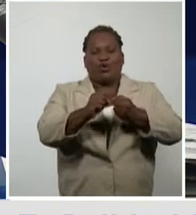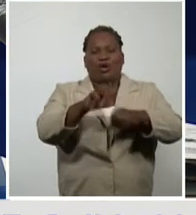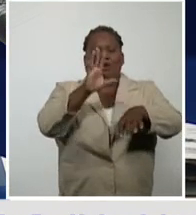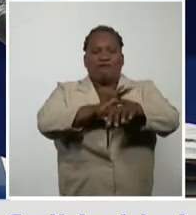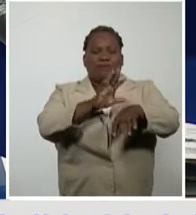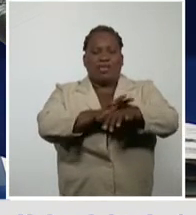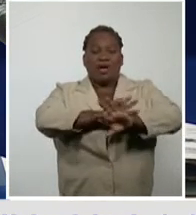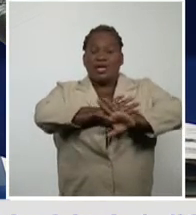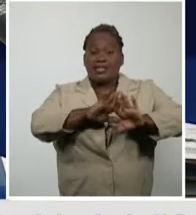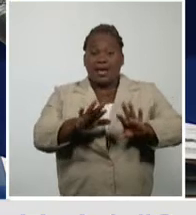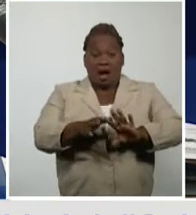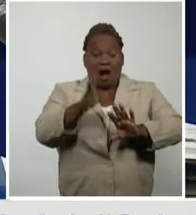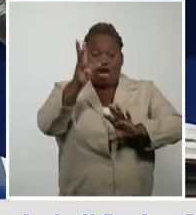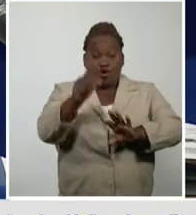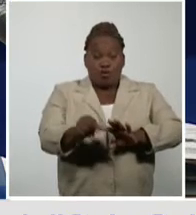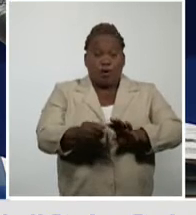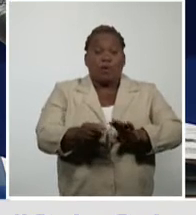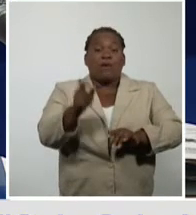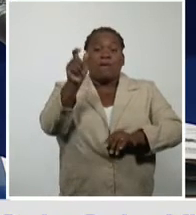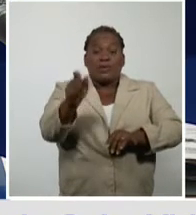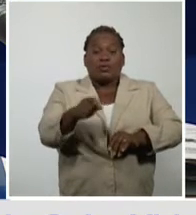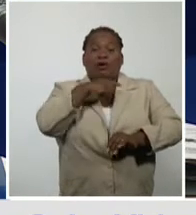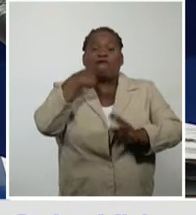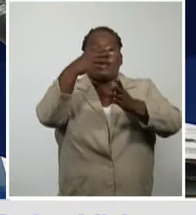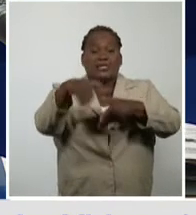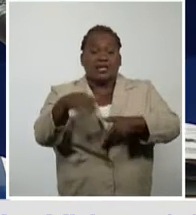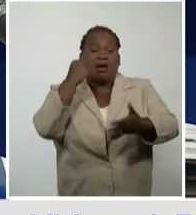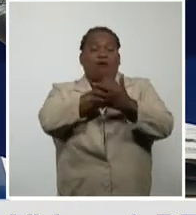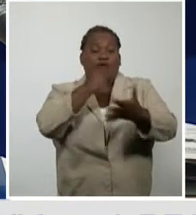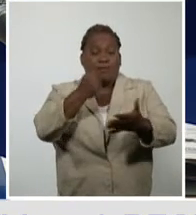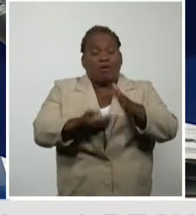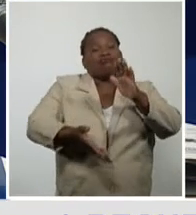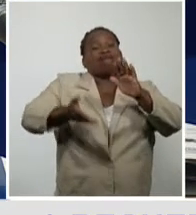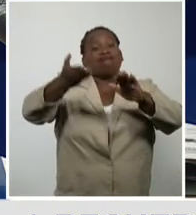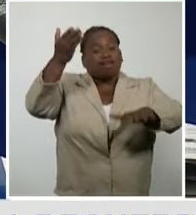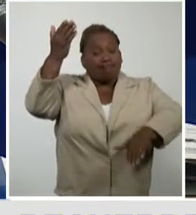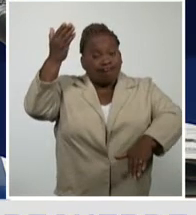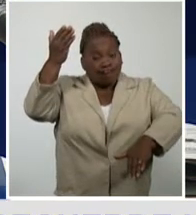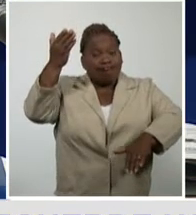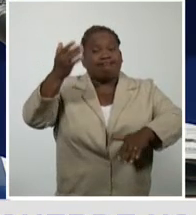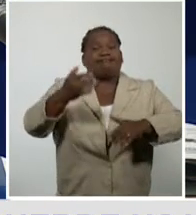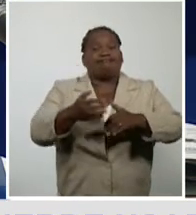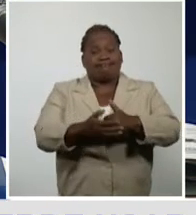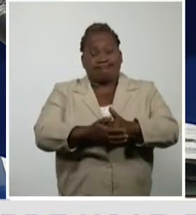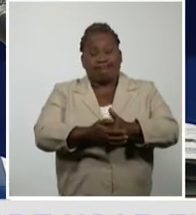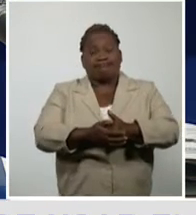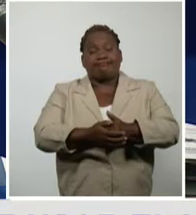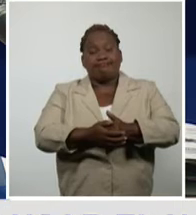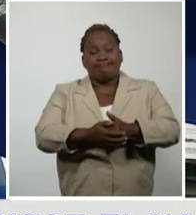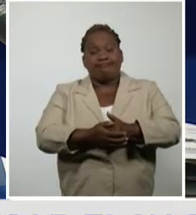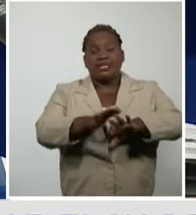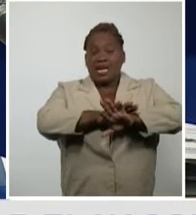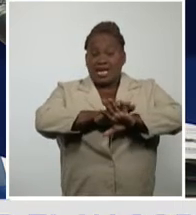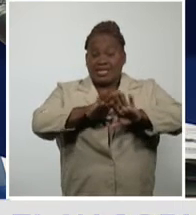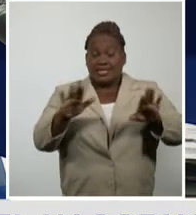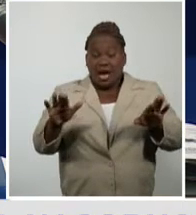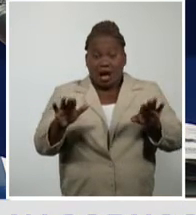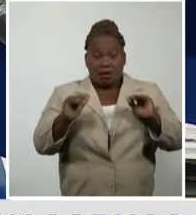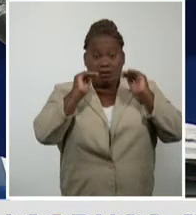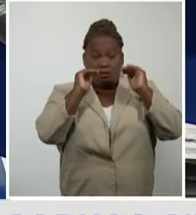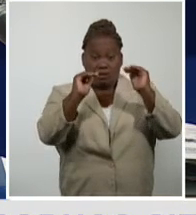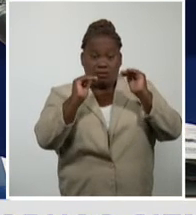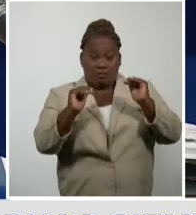casos confirmados como el número de fallecidos es una cifra que se ha ido incrementando. Ya específicamente en la región